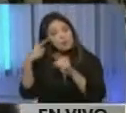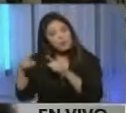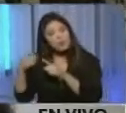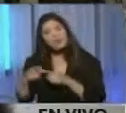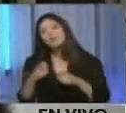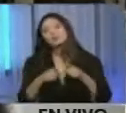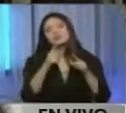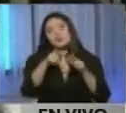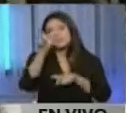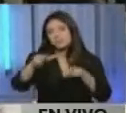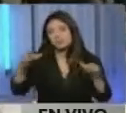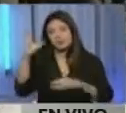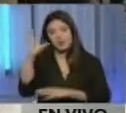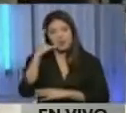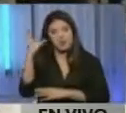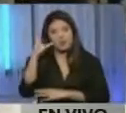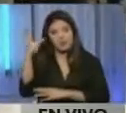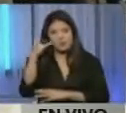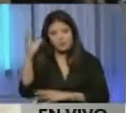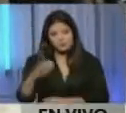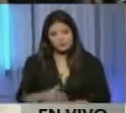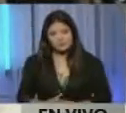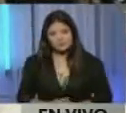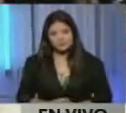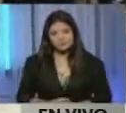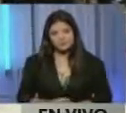sociedad colombiana.